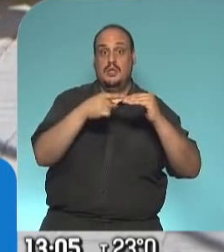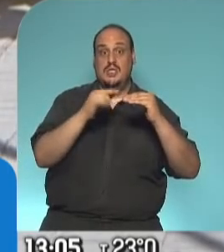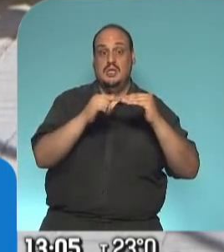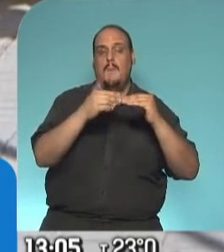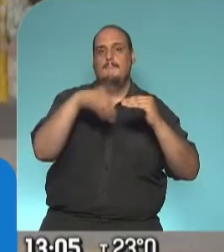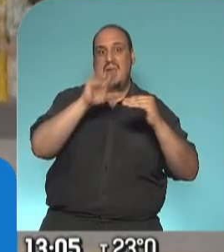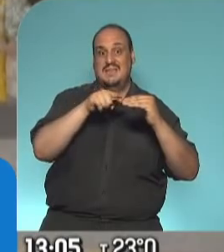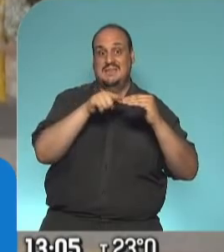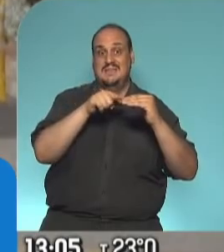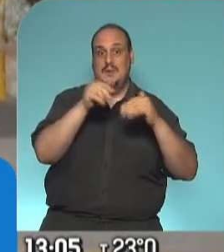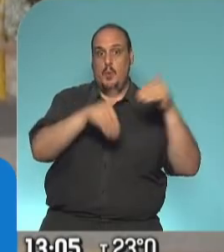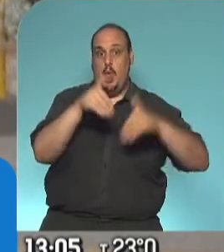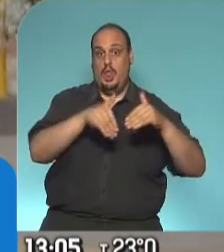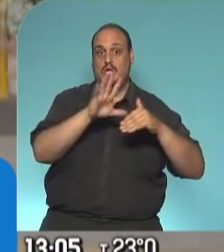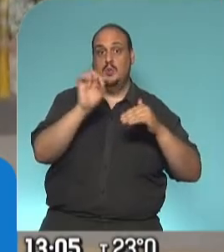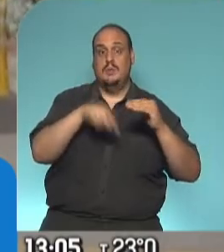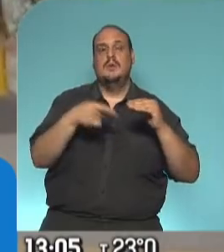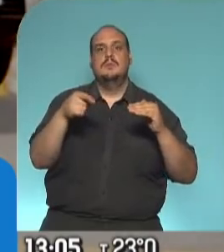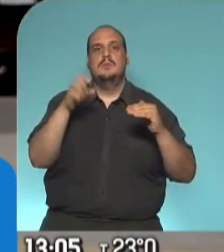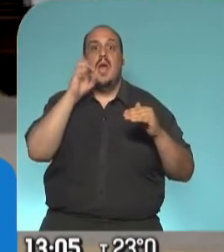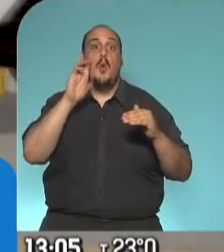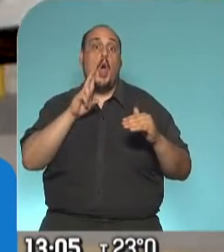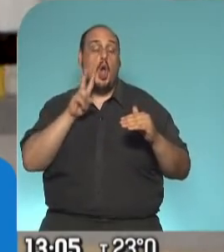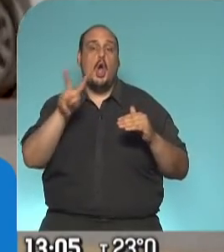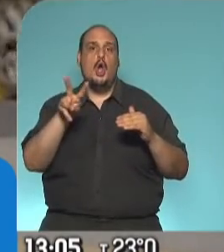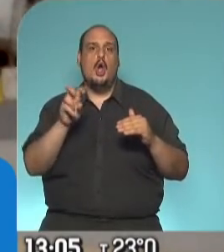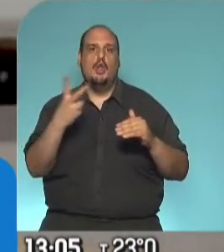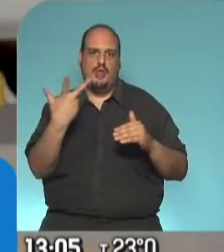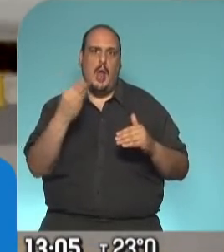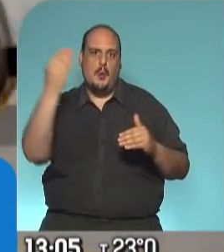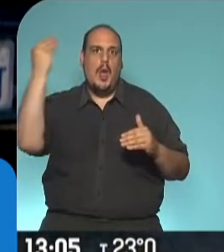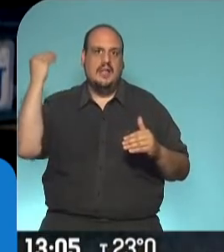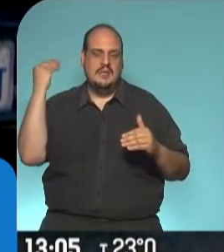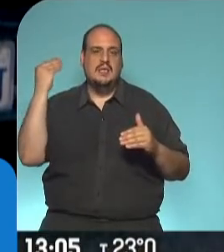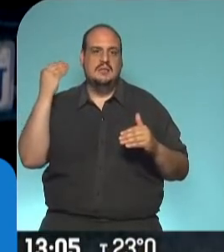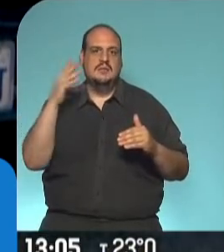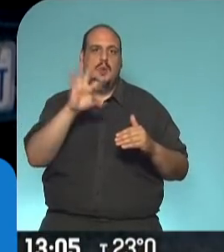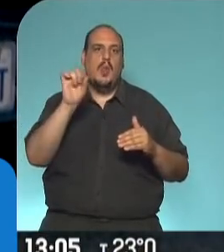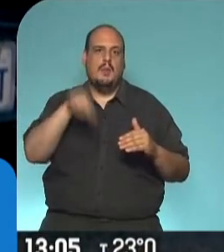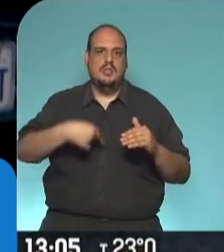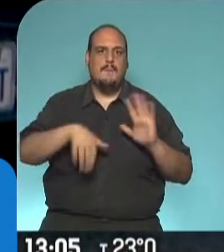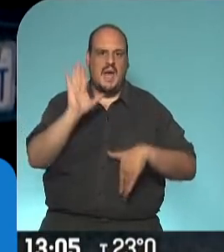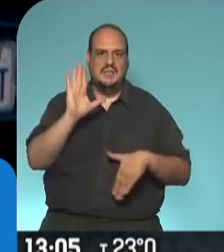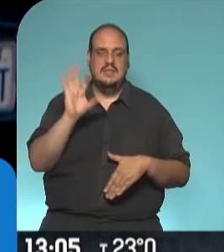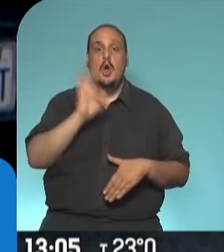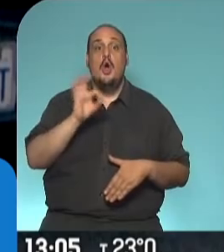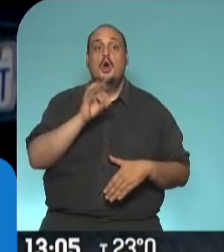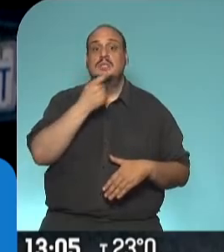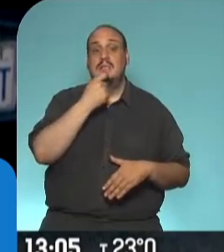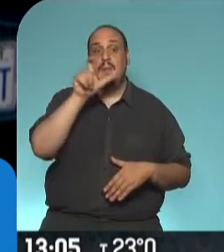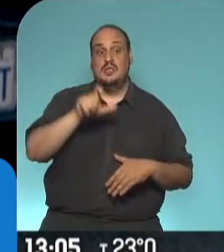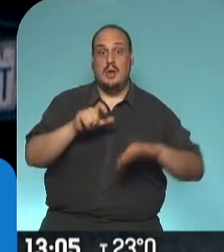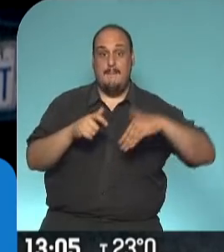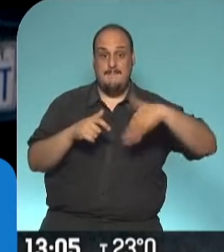del 50% de los votos, cosa que Evo Morales sacó 3 veces en las primeras 3 elecciones, o si saca 40%,